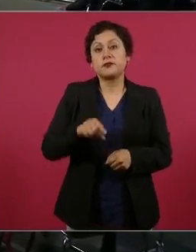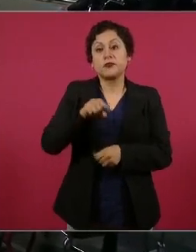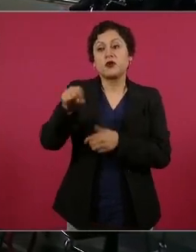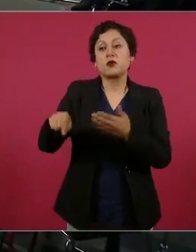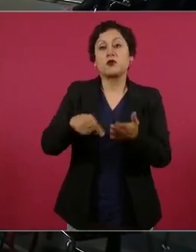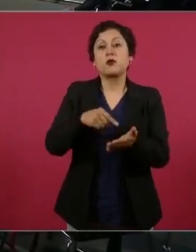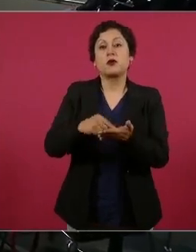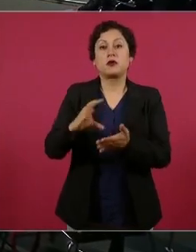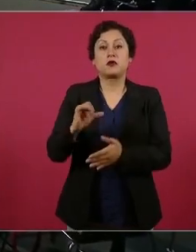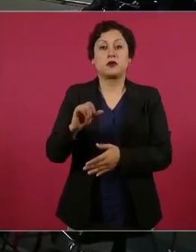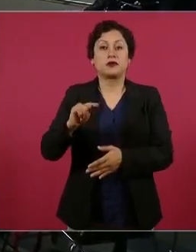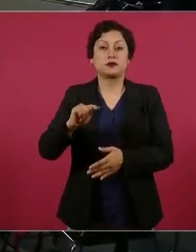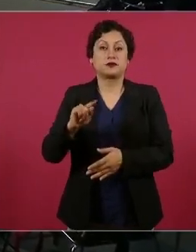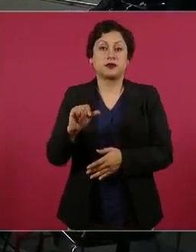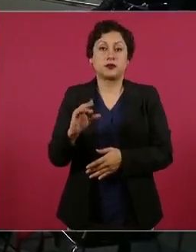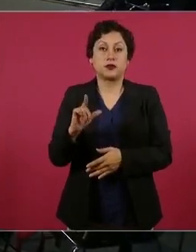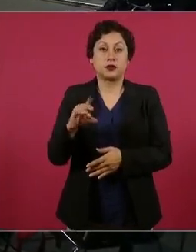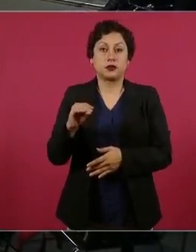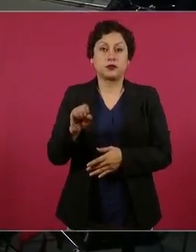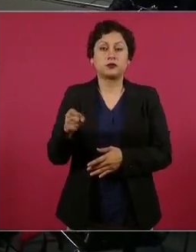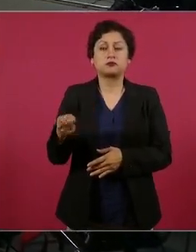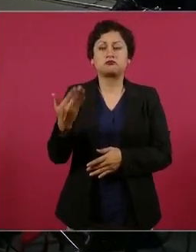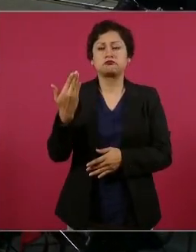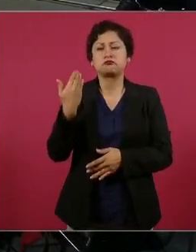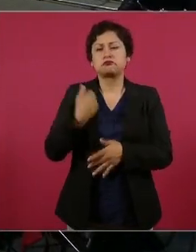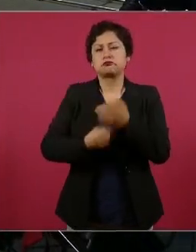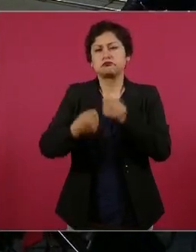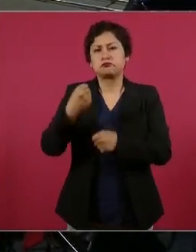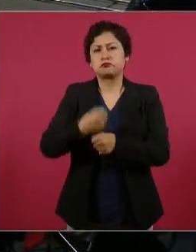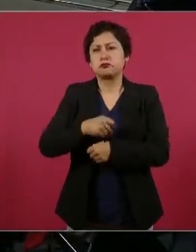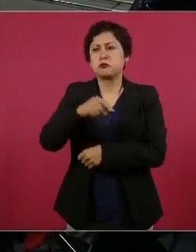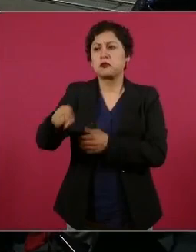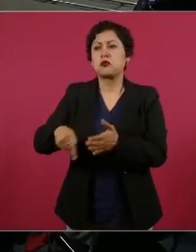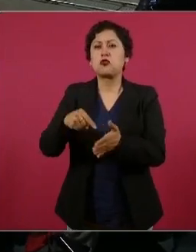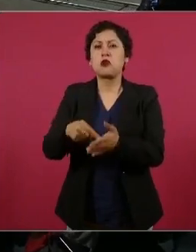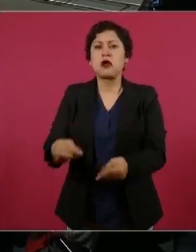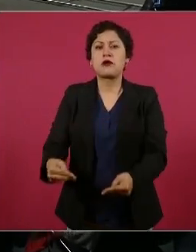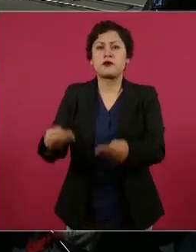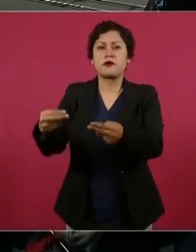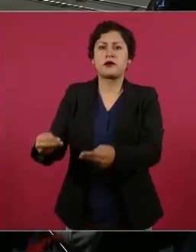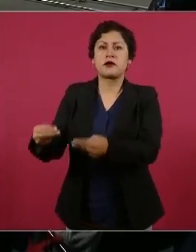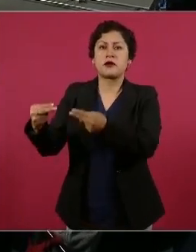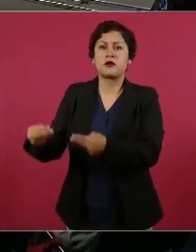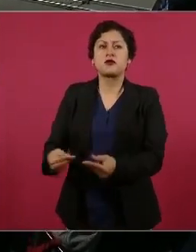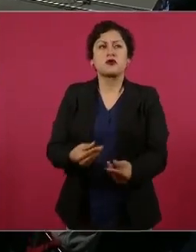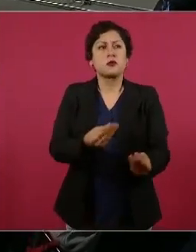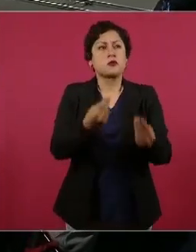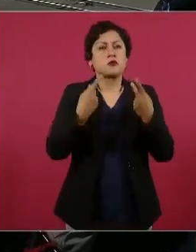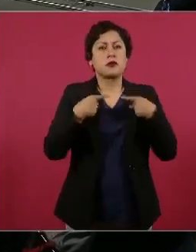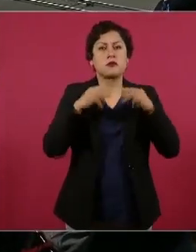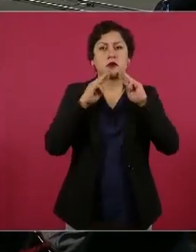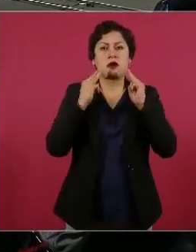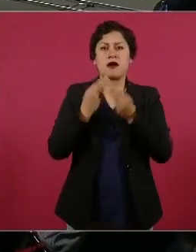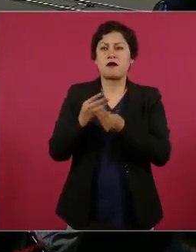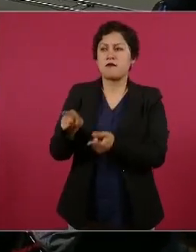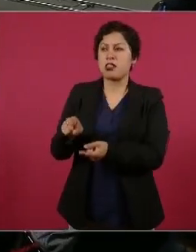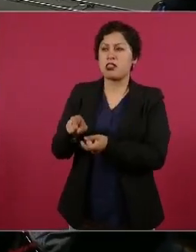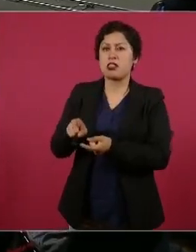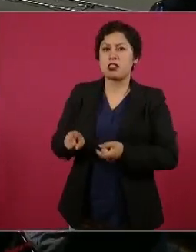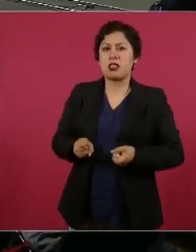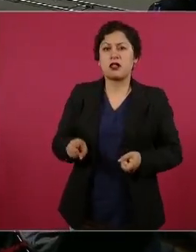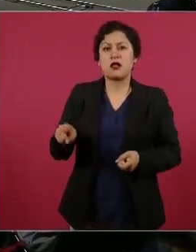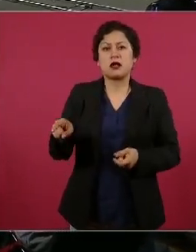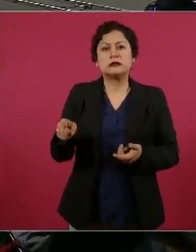Coatzacoalcos, desde hace varios años, los comercios establecidos han sido víctima del cobro de piso al grado de sufrir